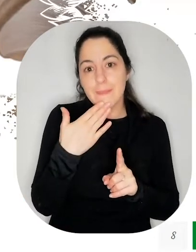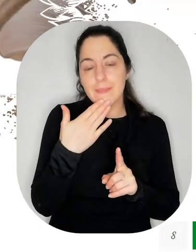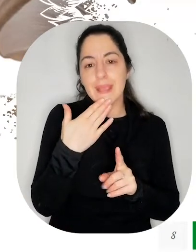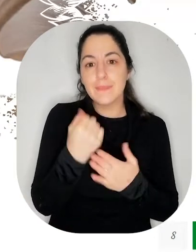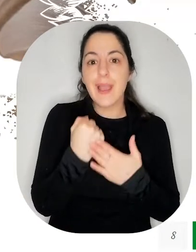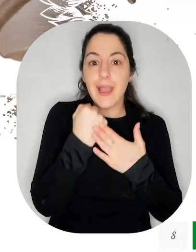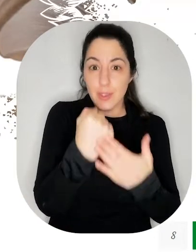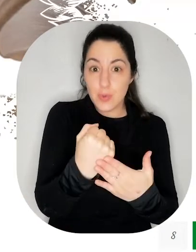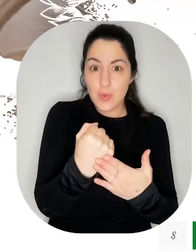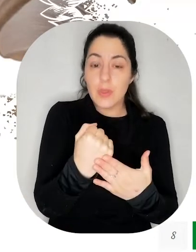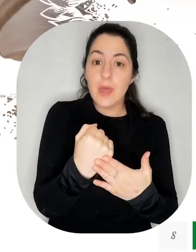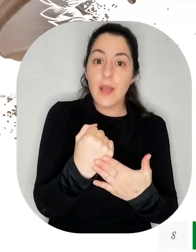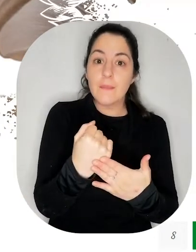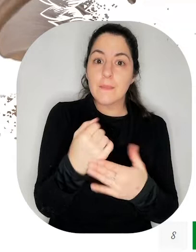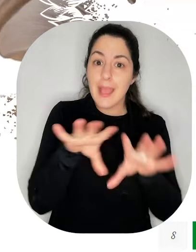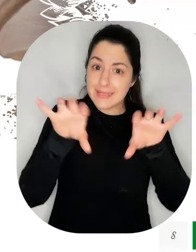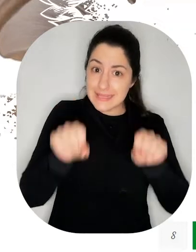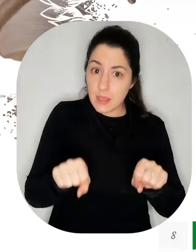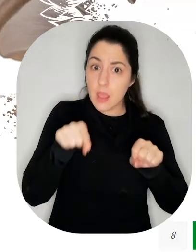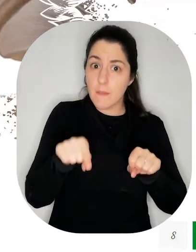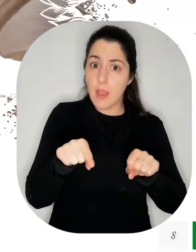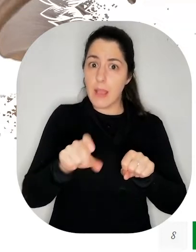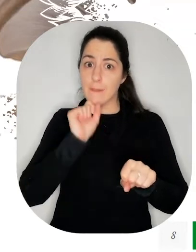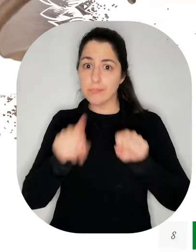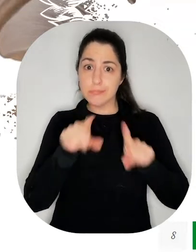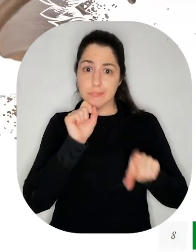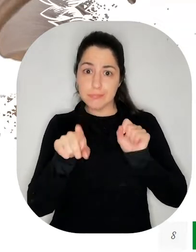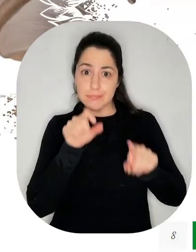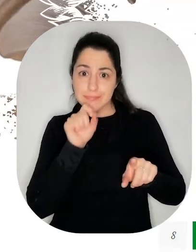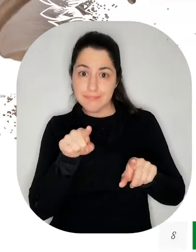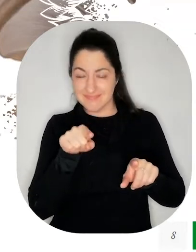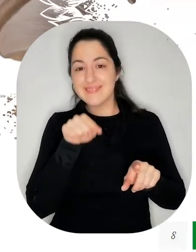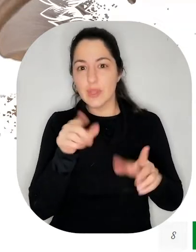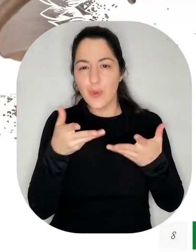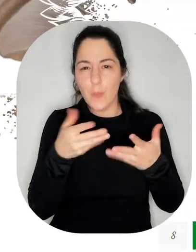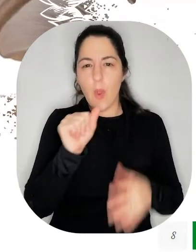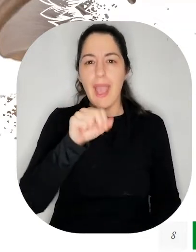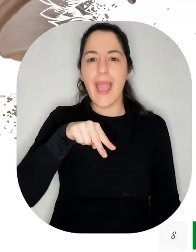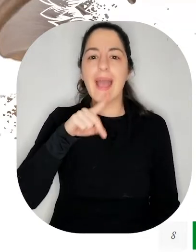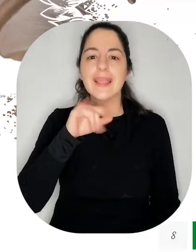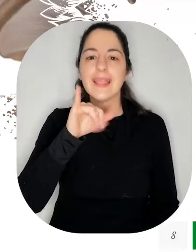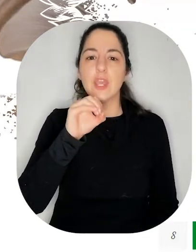activan propiedades innatas de nuestro sistema que son